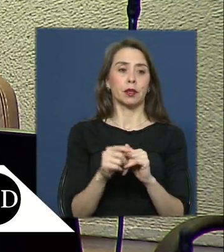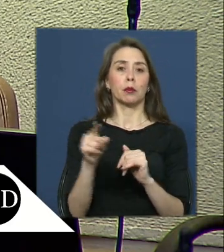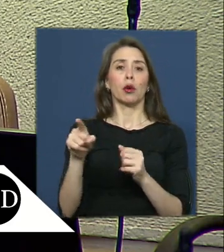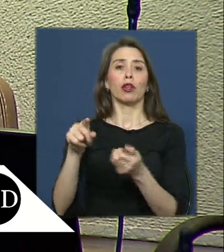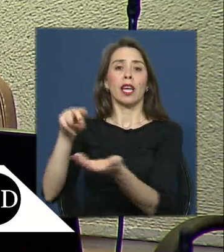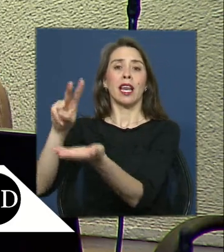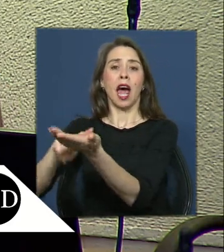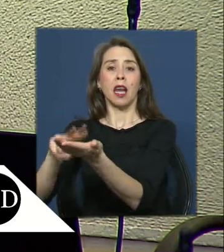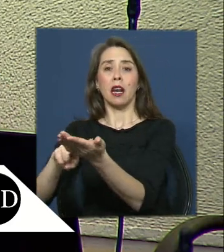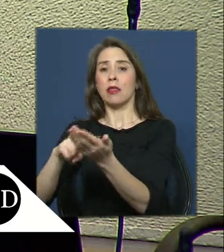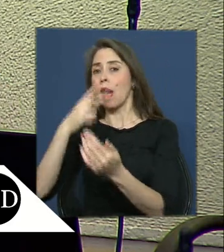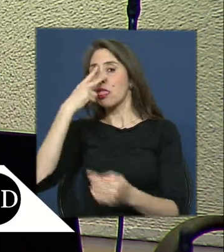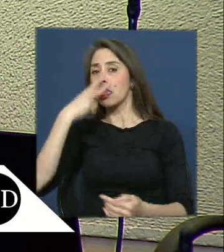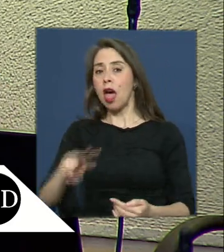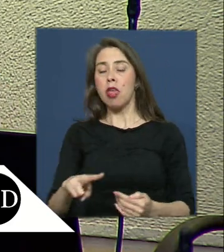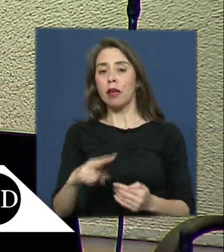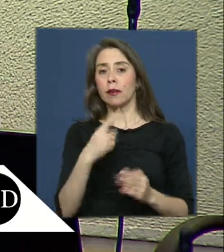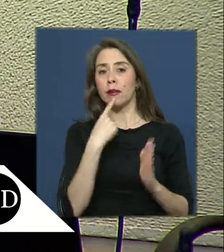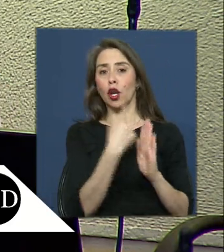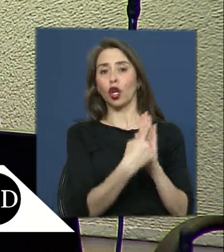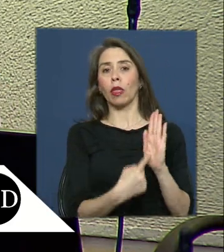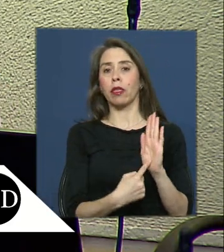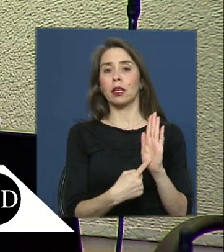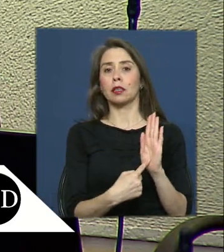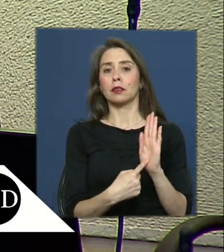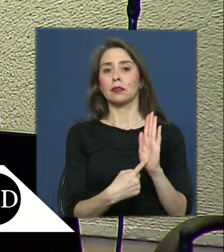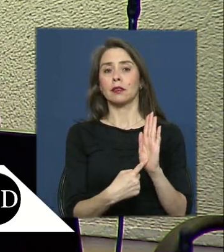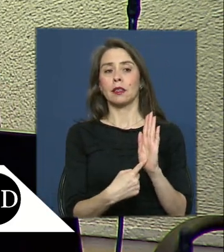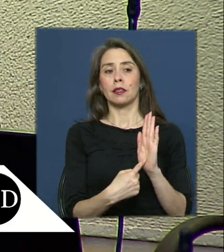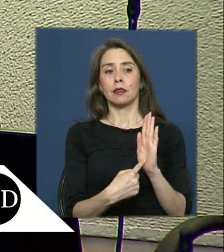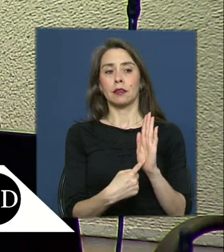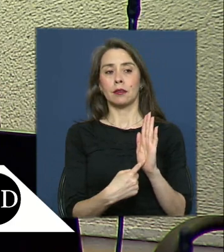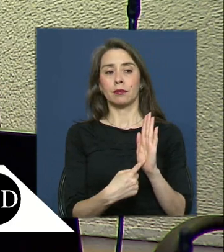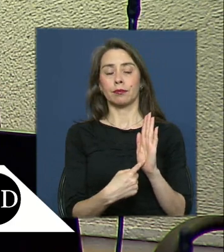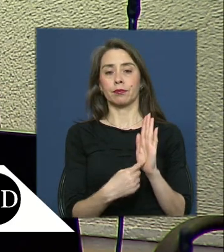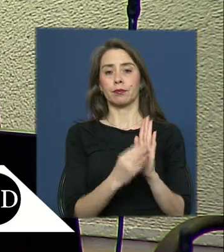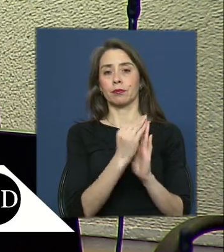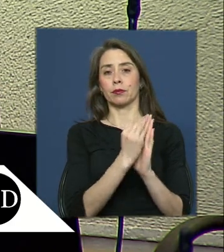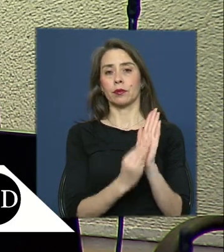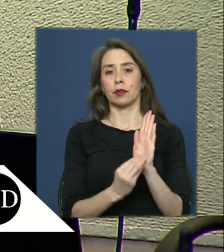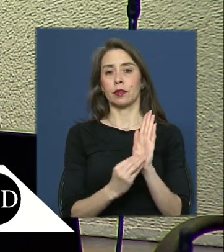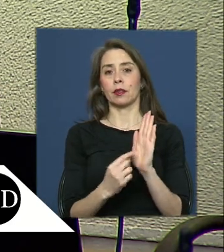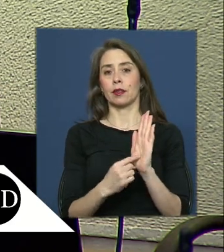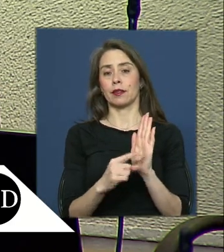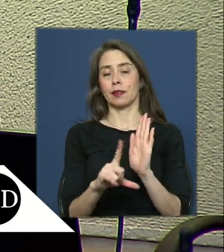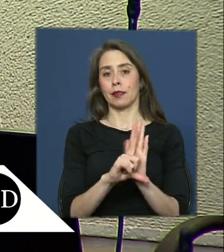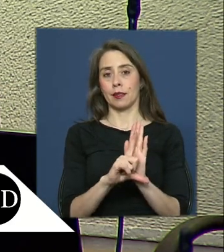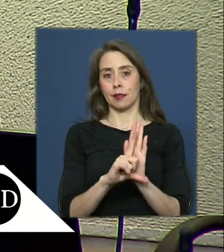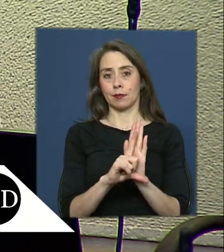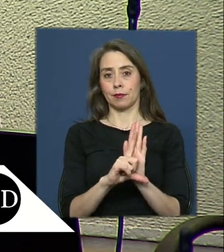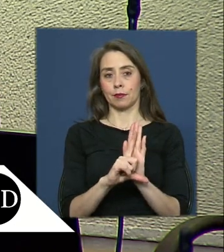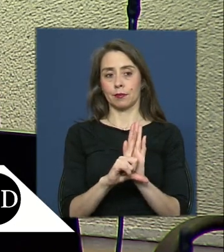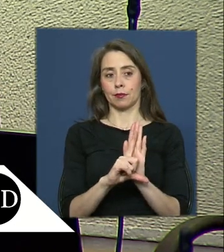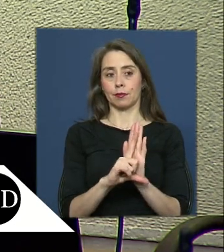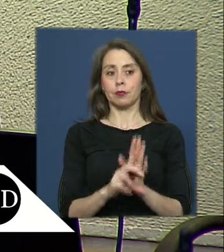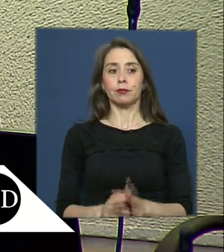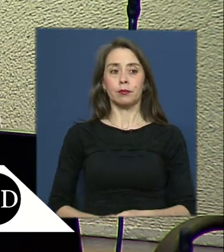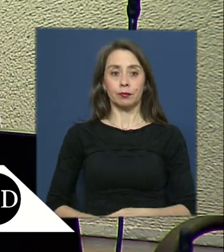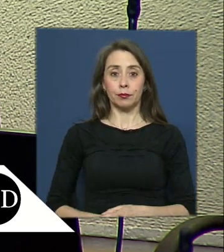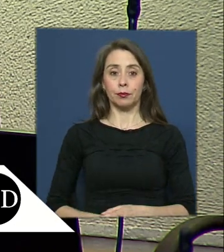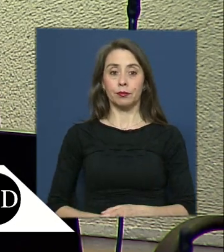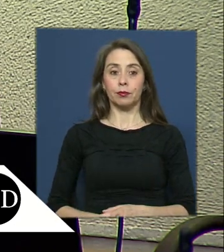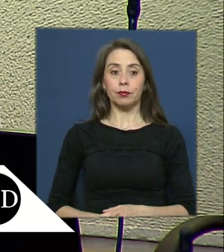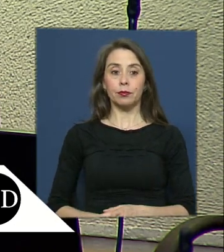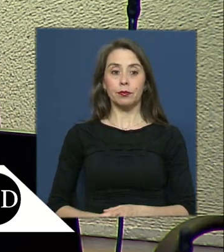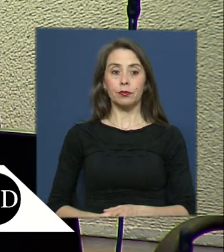acomoda exactamente al diseño teórico que ha sido establecido a la hora de su diseño. Por lo